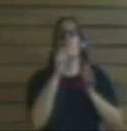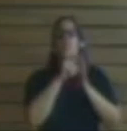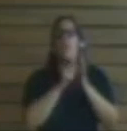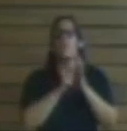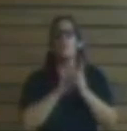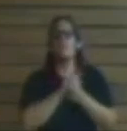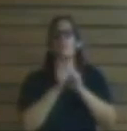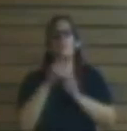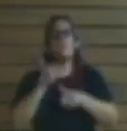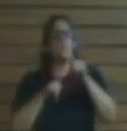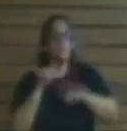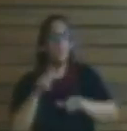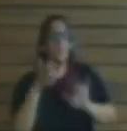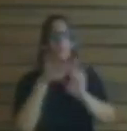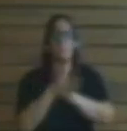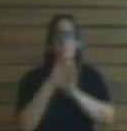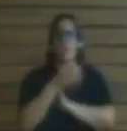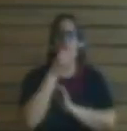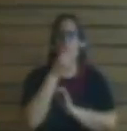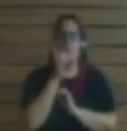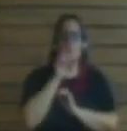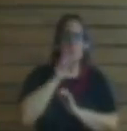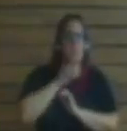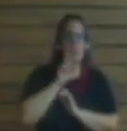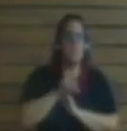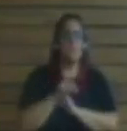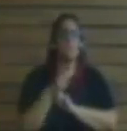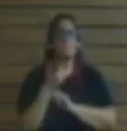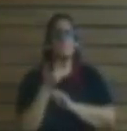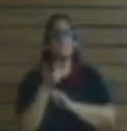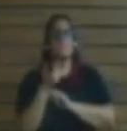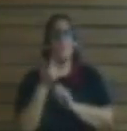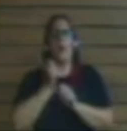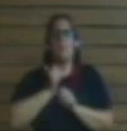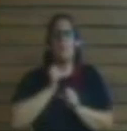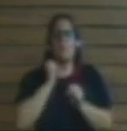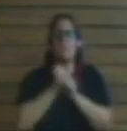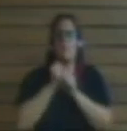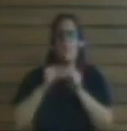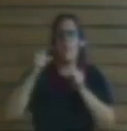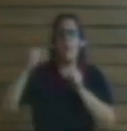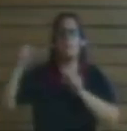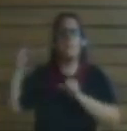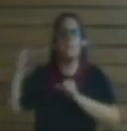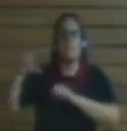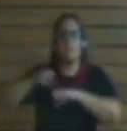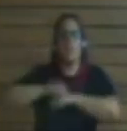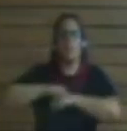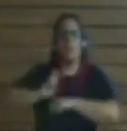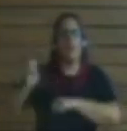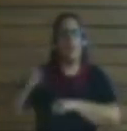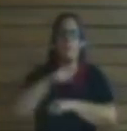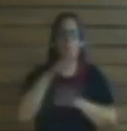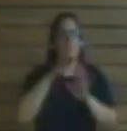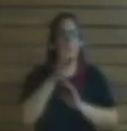datos, en no contar la verdad, en aprovecharse de lo que se ha trabajado en otras legislaturas, está parte de